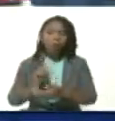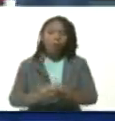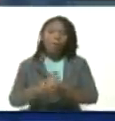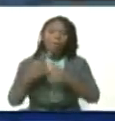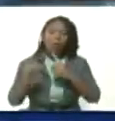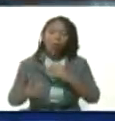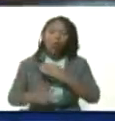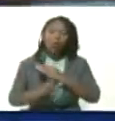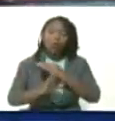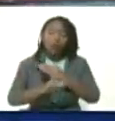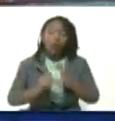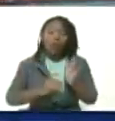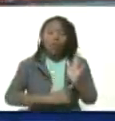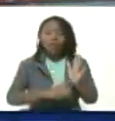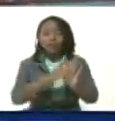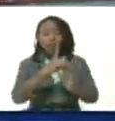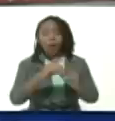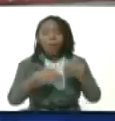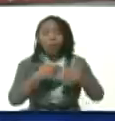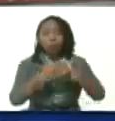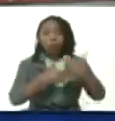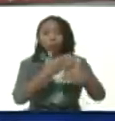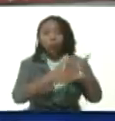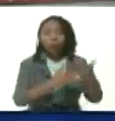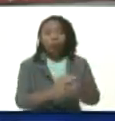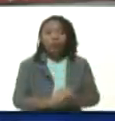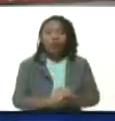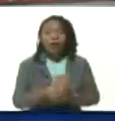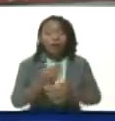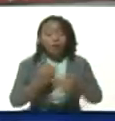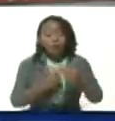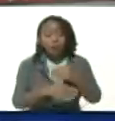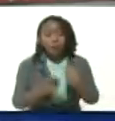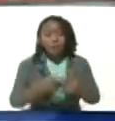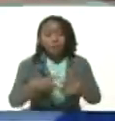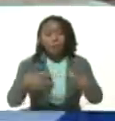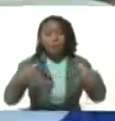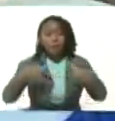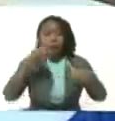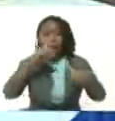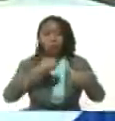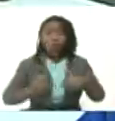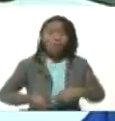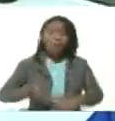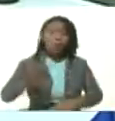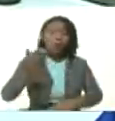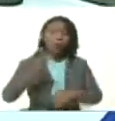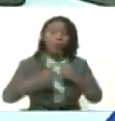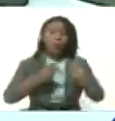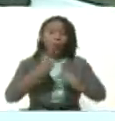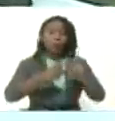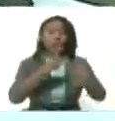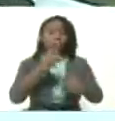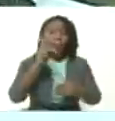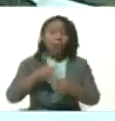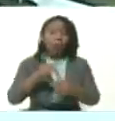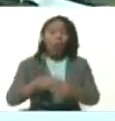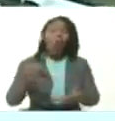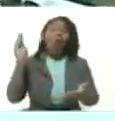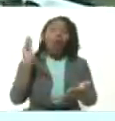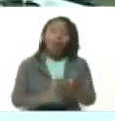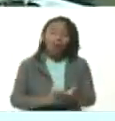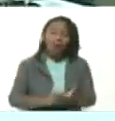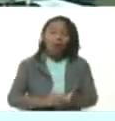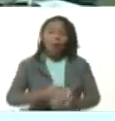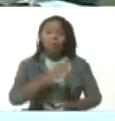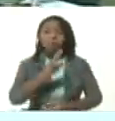vamos a desarrollar. Y vamos a crecer, este año vamos a tener un crecimiento importante de la producción petrolera, otra vez, con